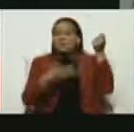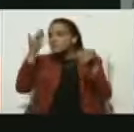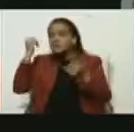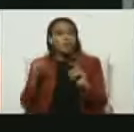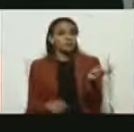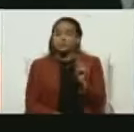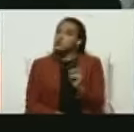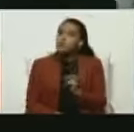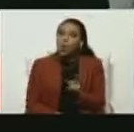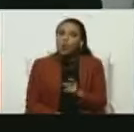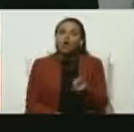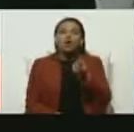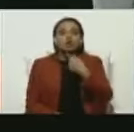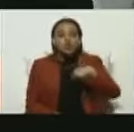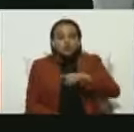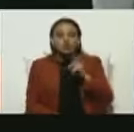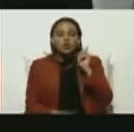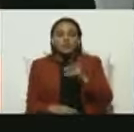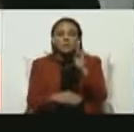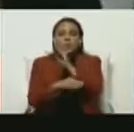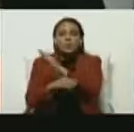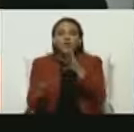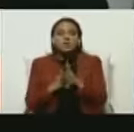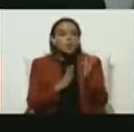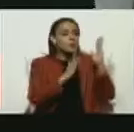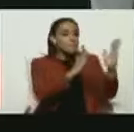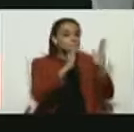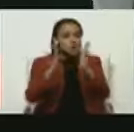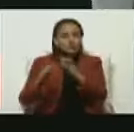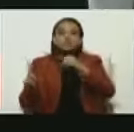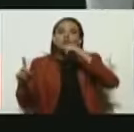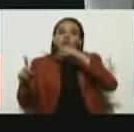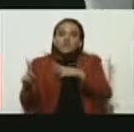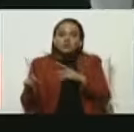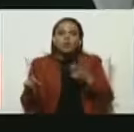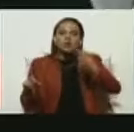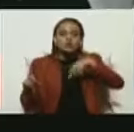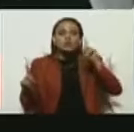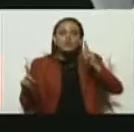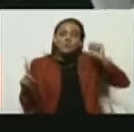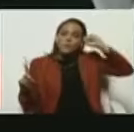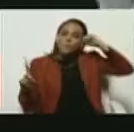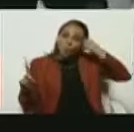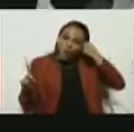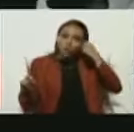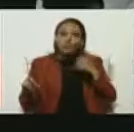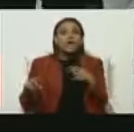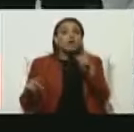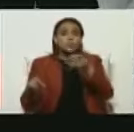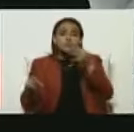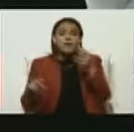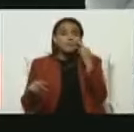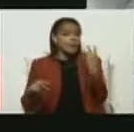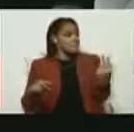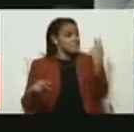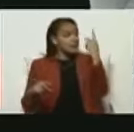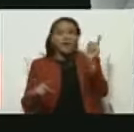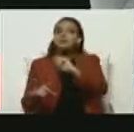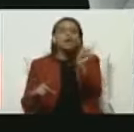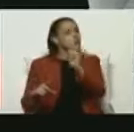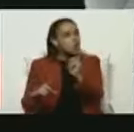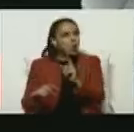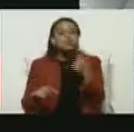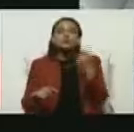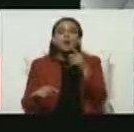no, los procesos históricos tienen que tenerlo uno presente, no para vivir con un retrovisor mirando hacia atrás, sino